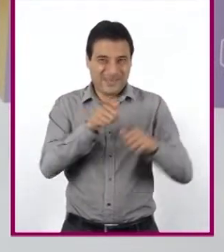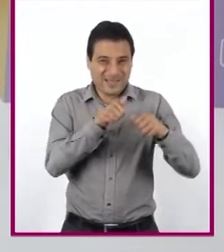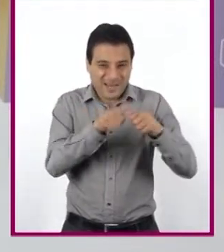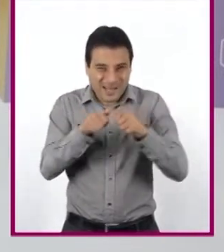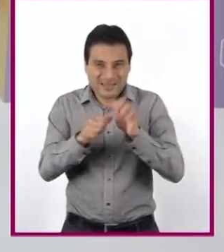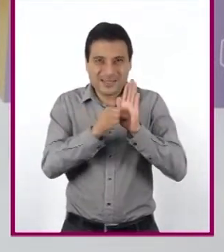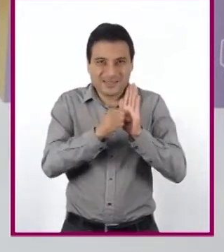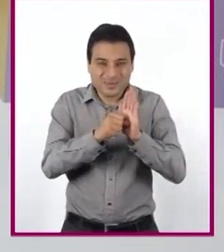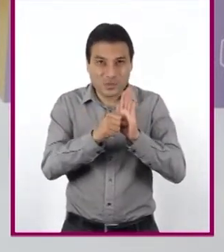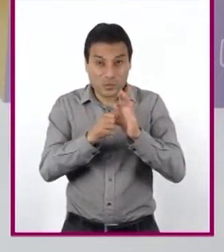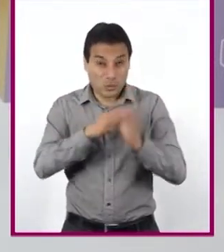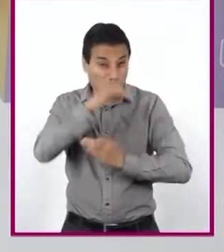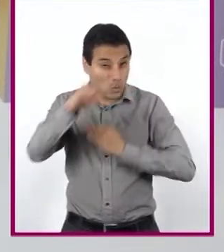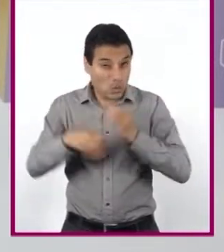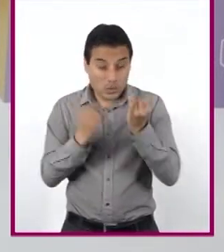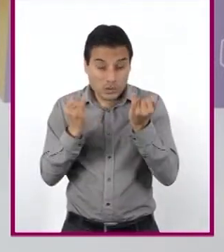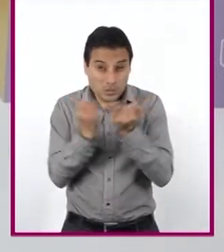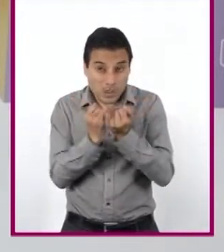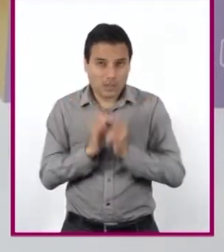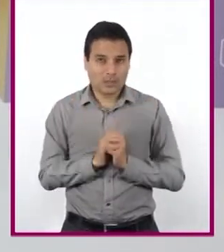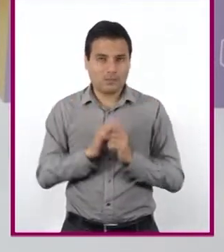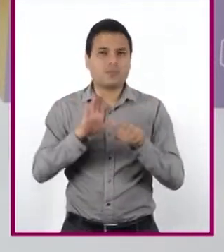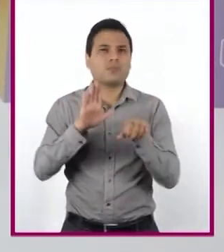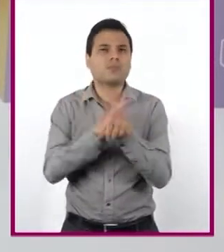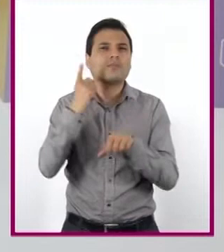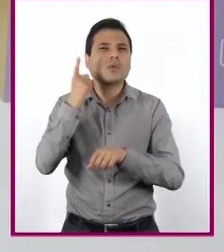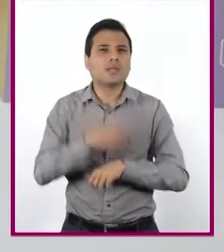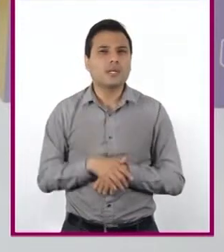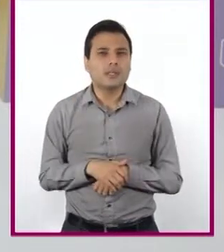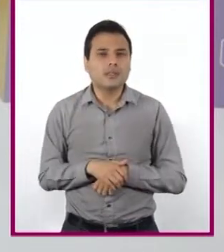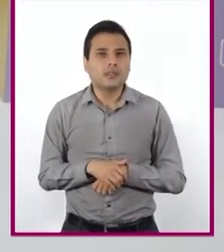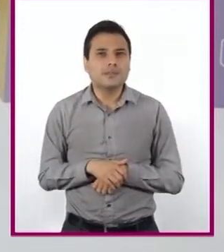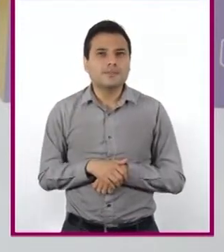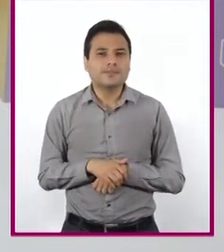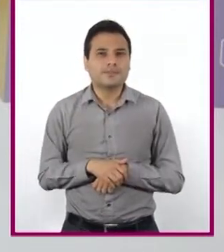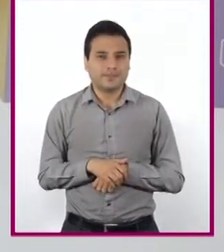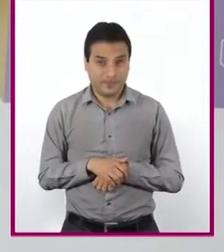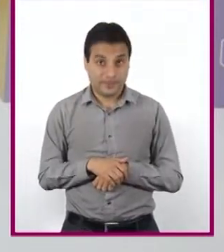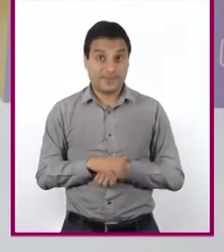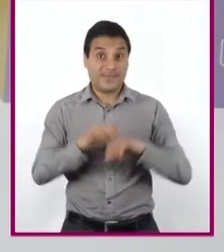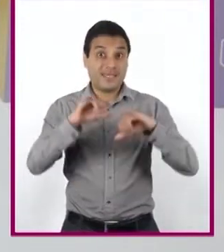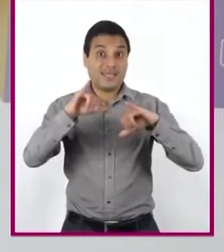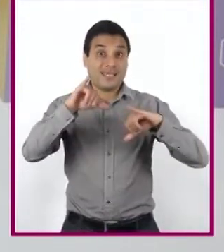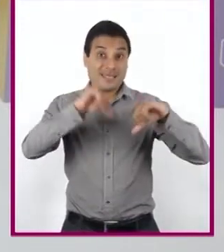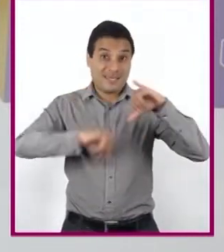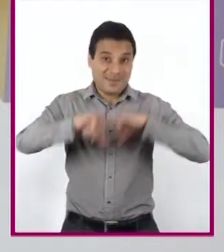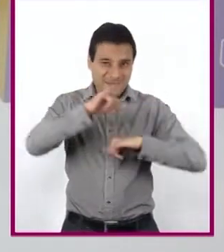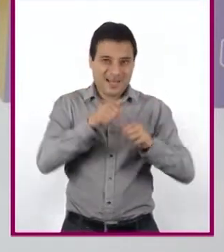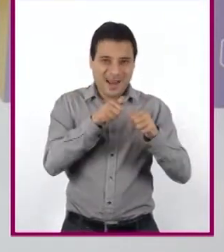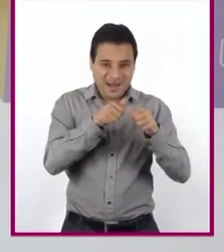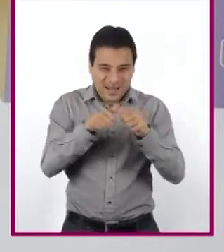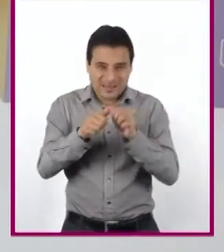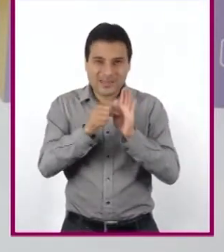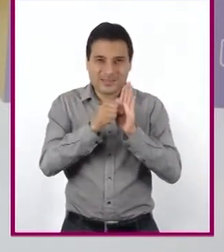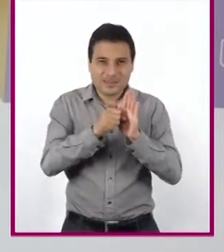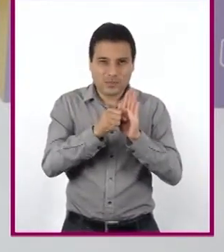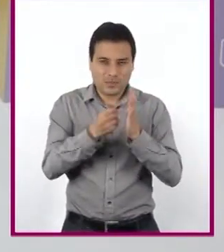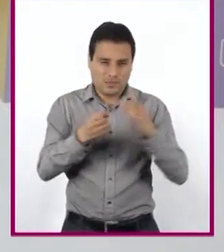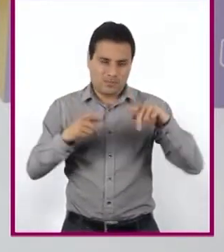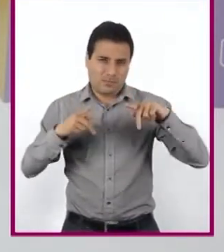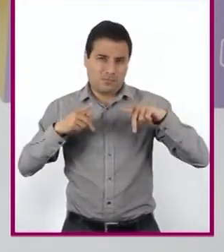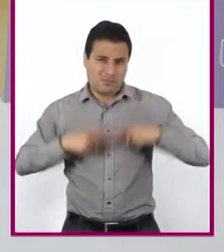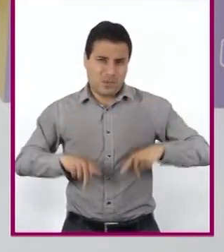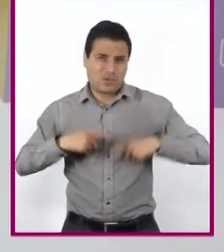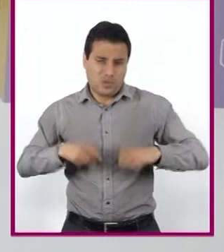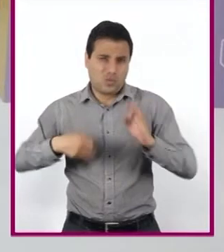¿Por qué? Los conocimientos químicos se pueden interpretar en cualquier parte del mundo, ya